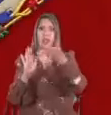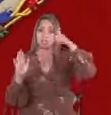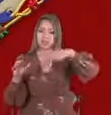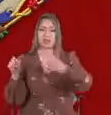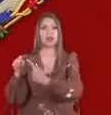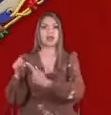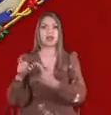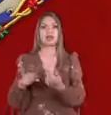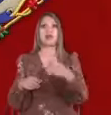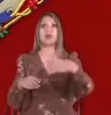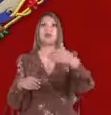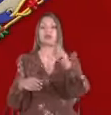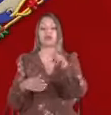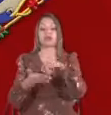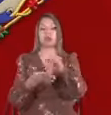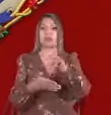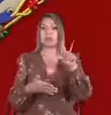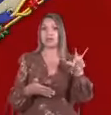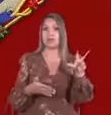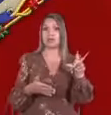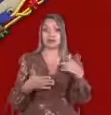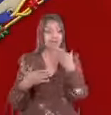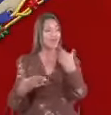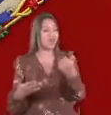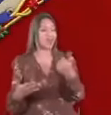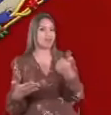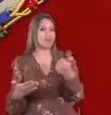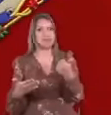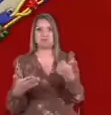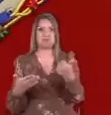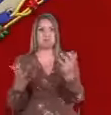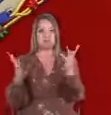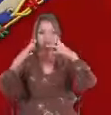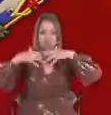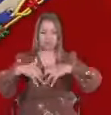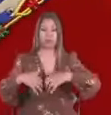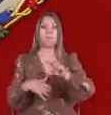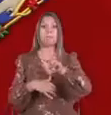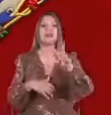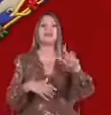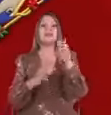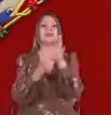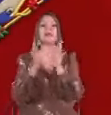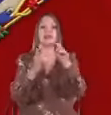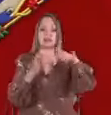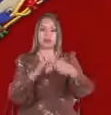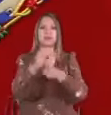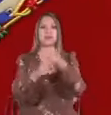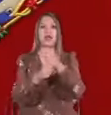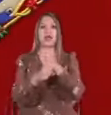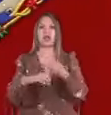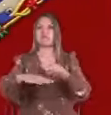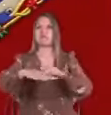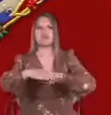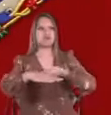para 2023 luzca aún peor. Hasta el 23 de abril de este año, los homicidios crecieron